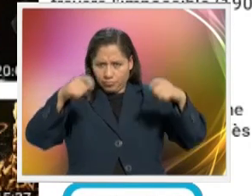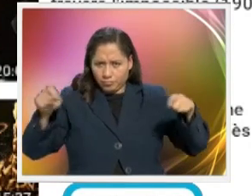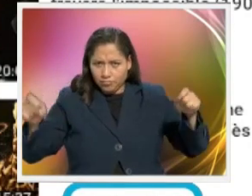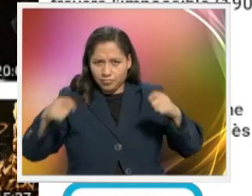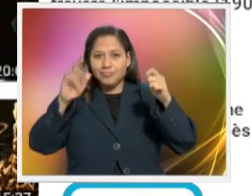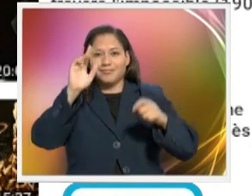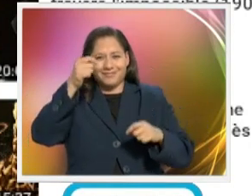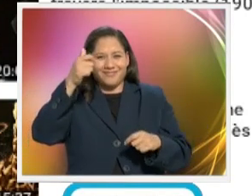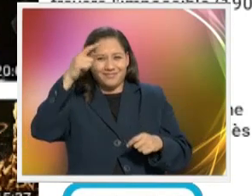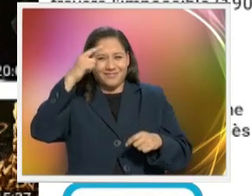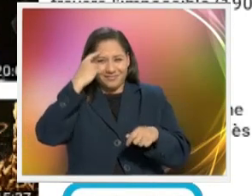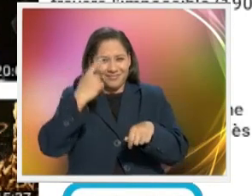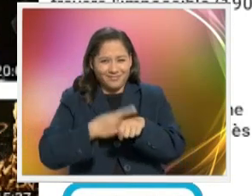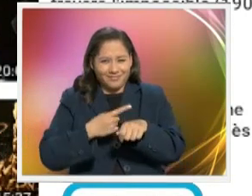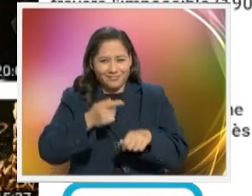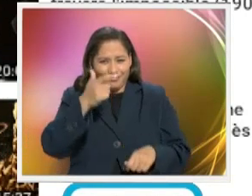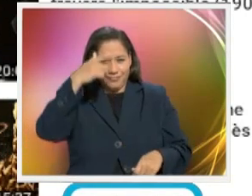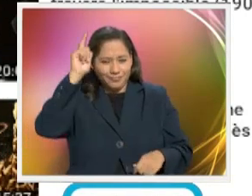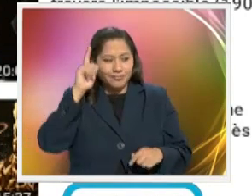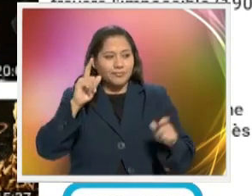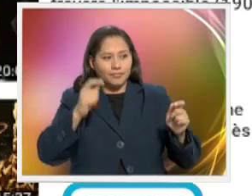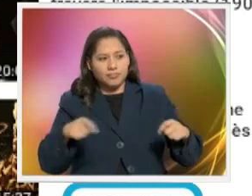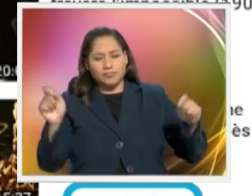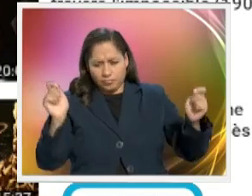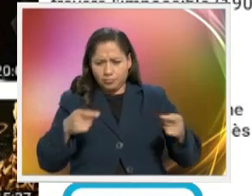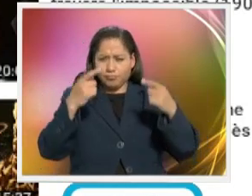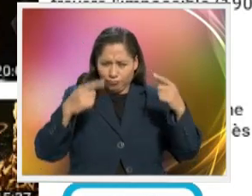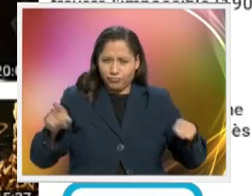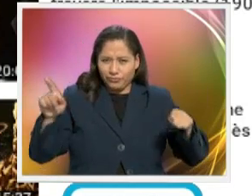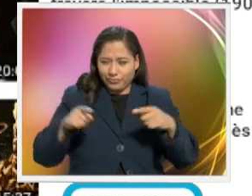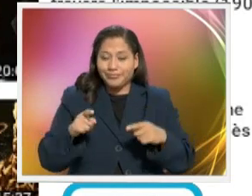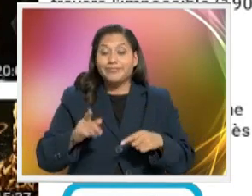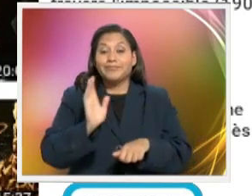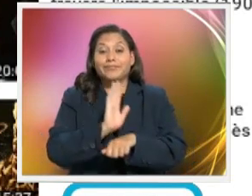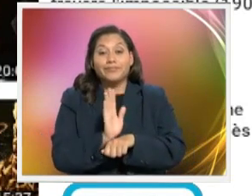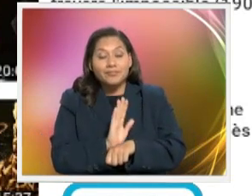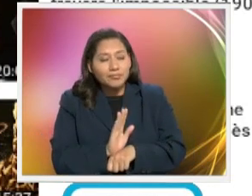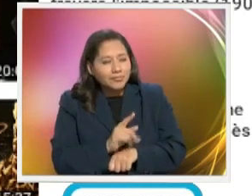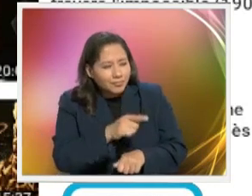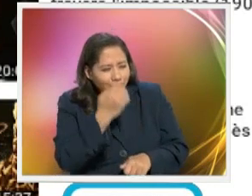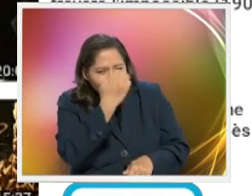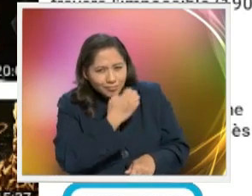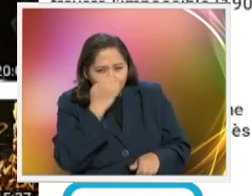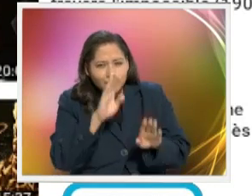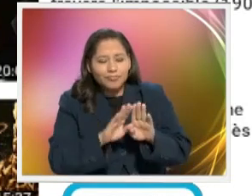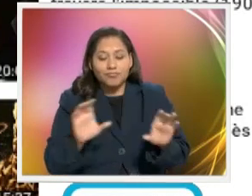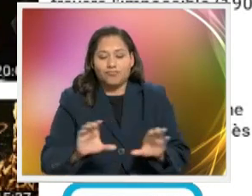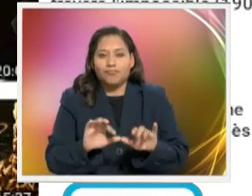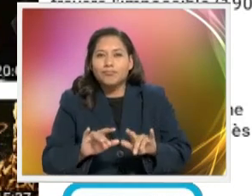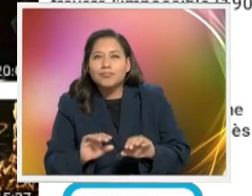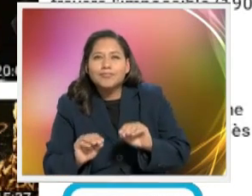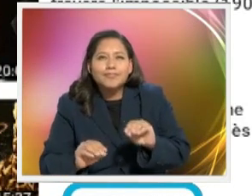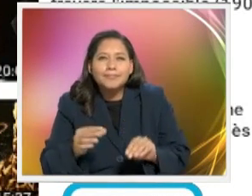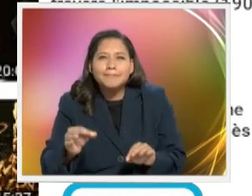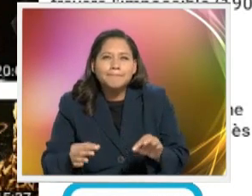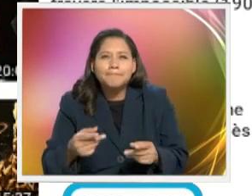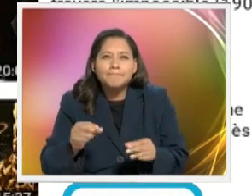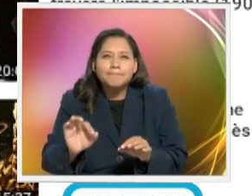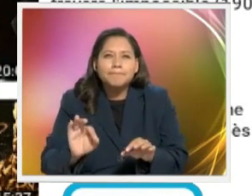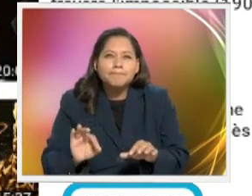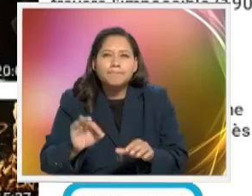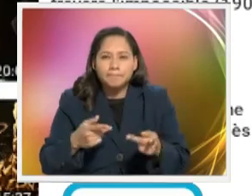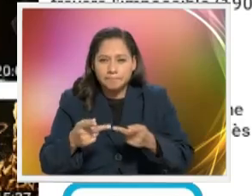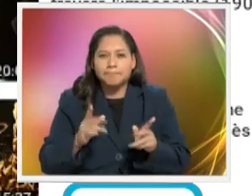Sí. Muy bien. Claro, bueno, este cine temprano ya explora las posibilidades de la edición en manos de Méliès y otros